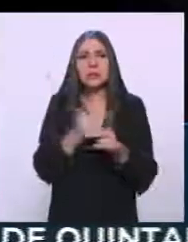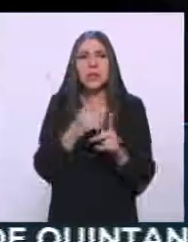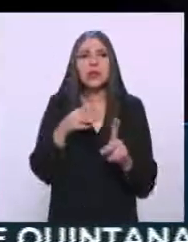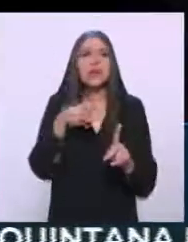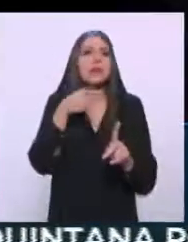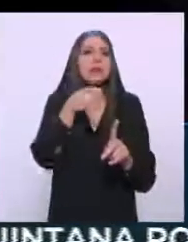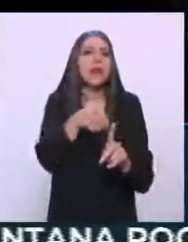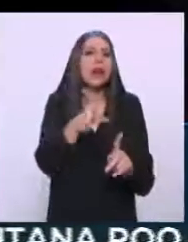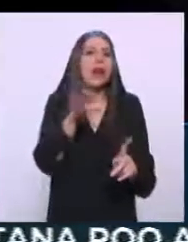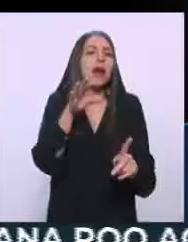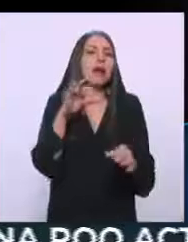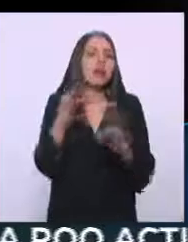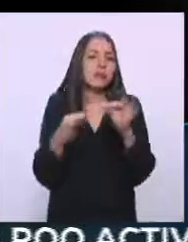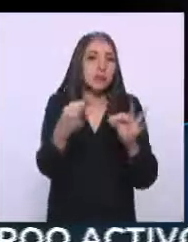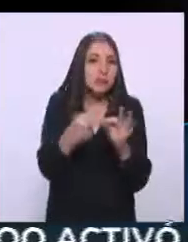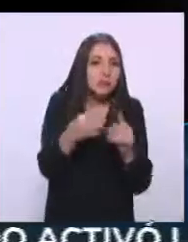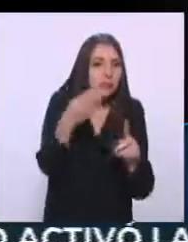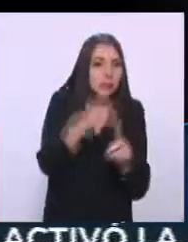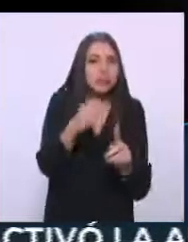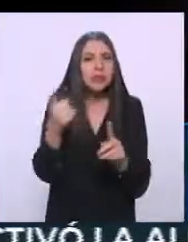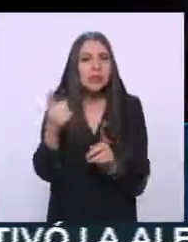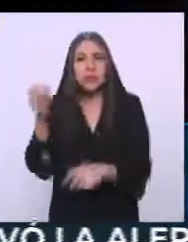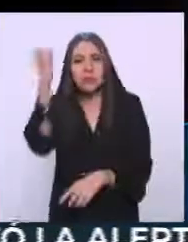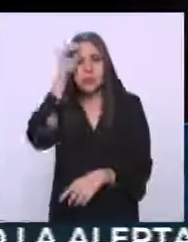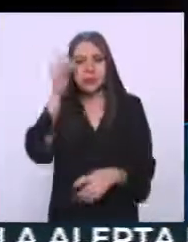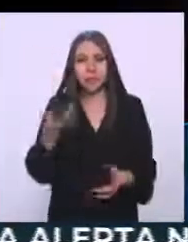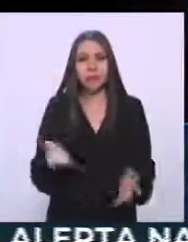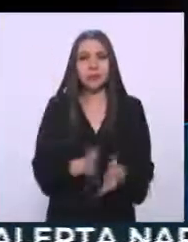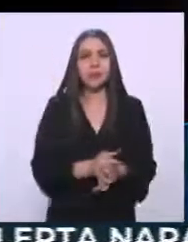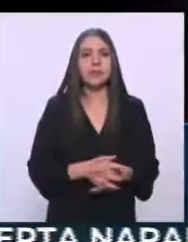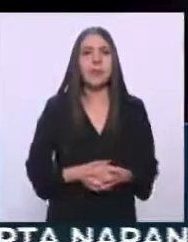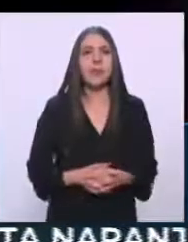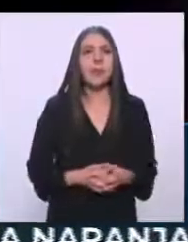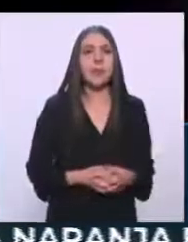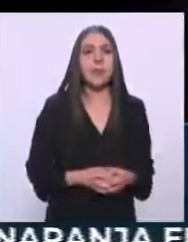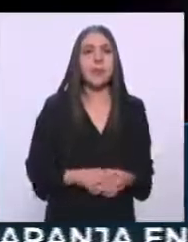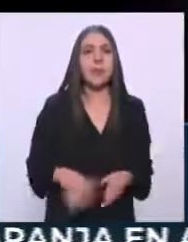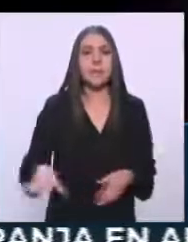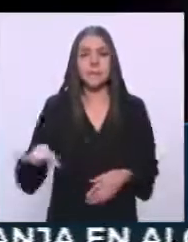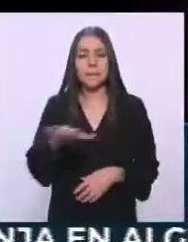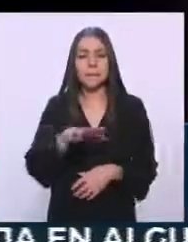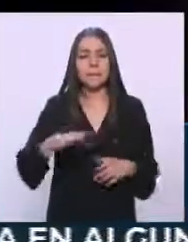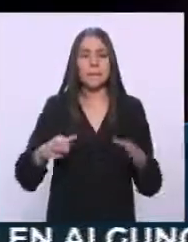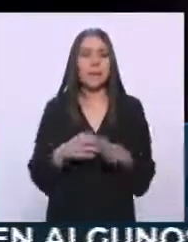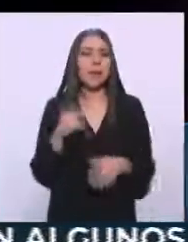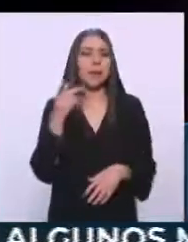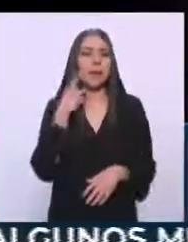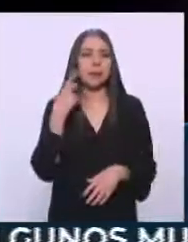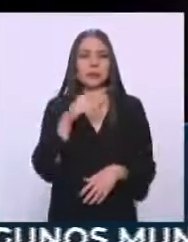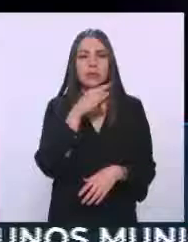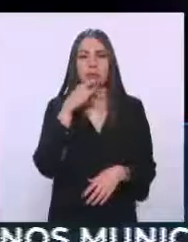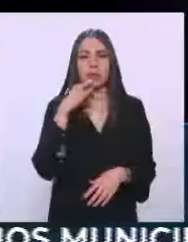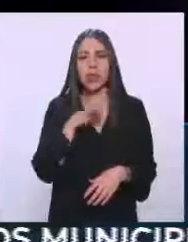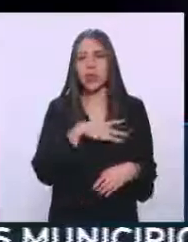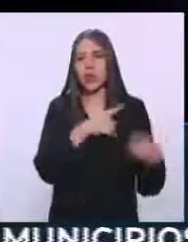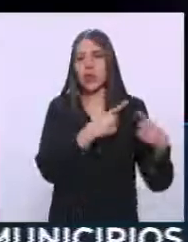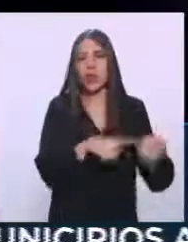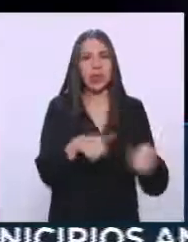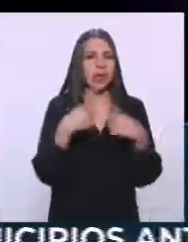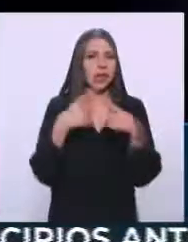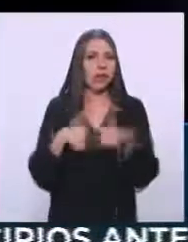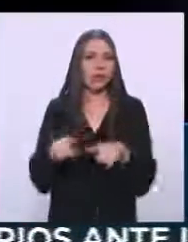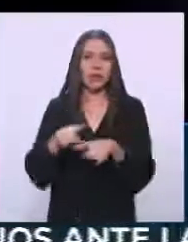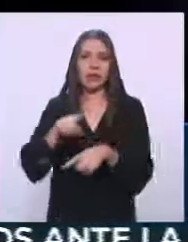sea, el sistema económico, social, político chileno tiene distintas dimensiones. Obviamente que no se restringe a